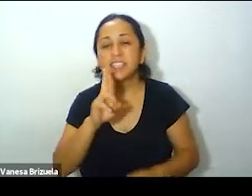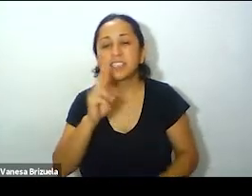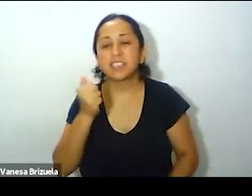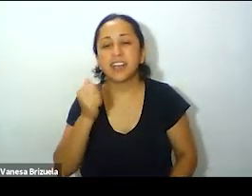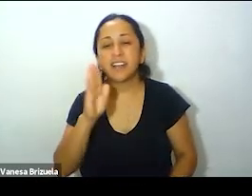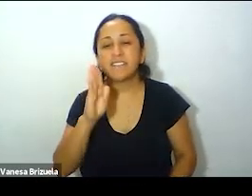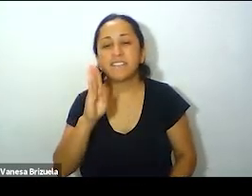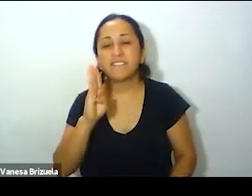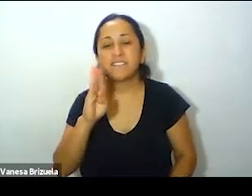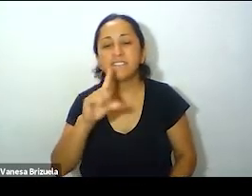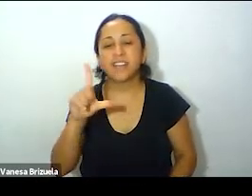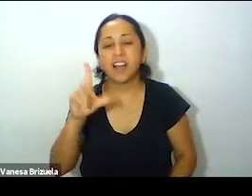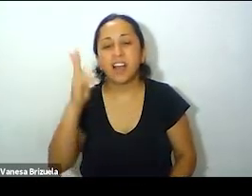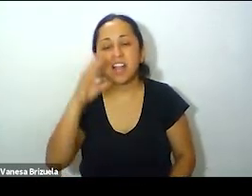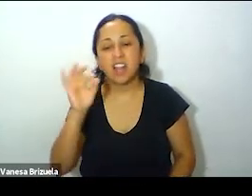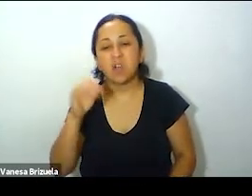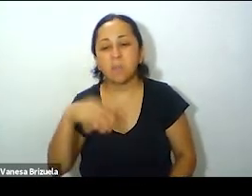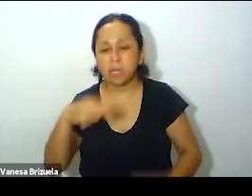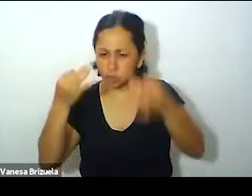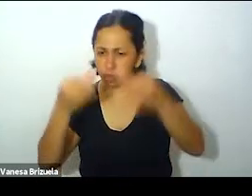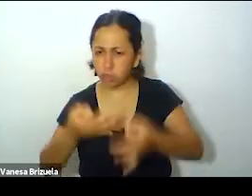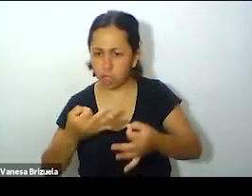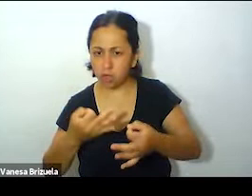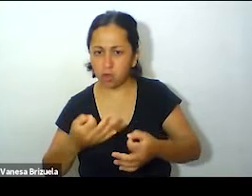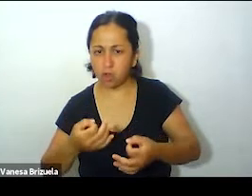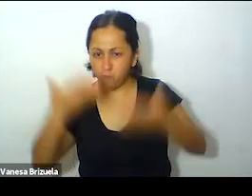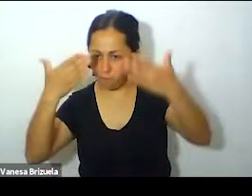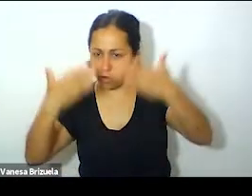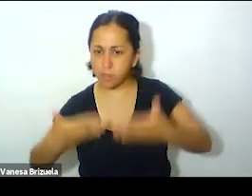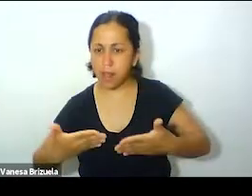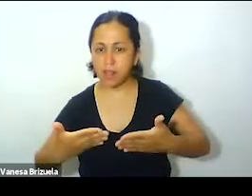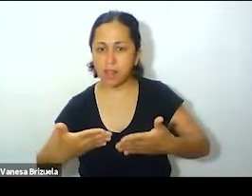es un poco más serio o más formal.